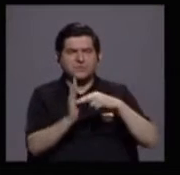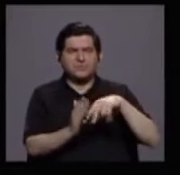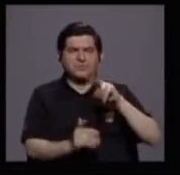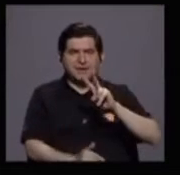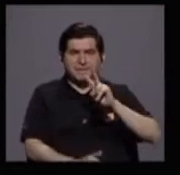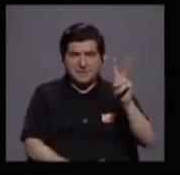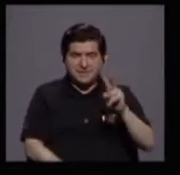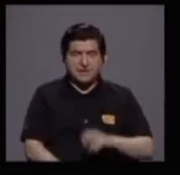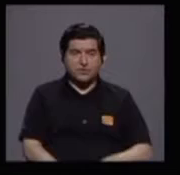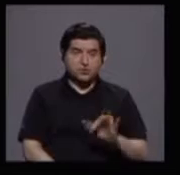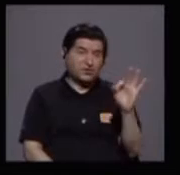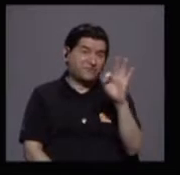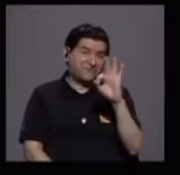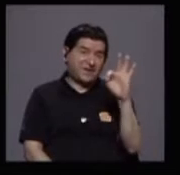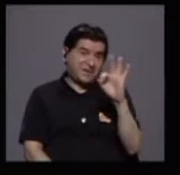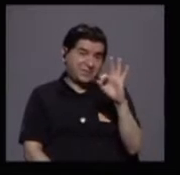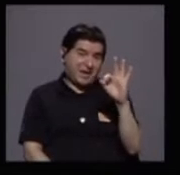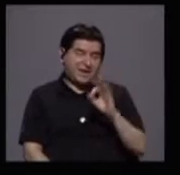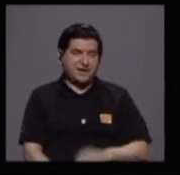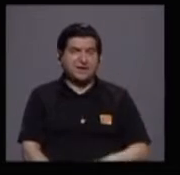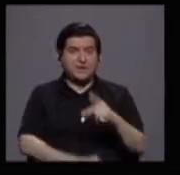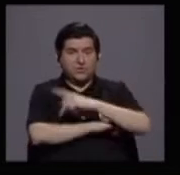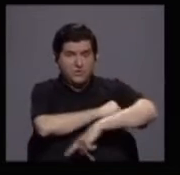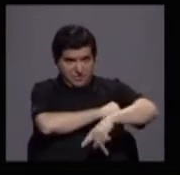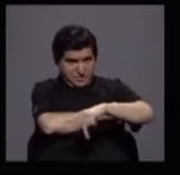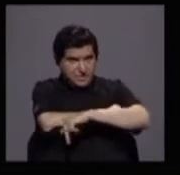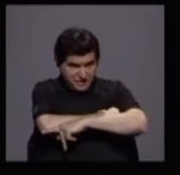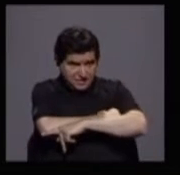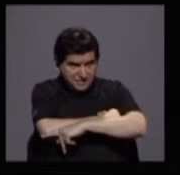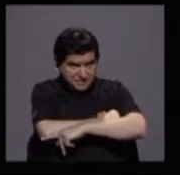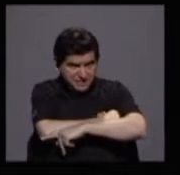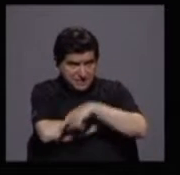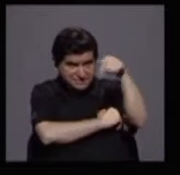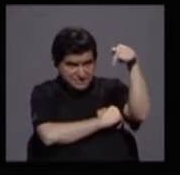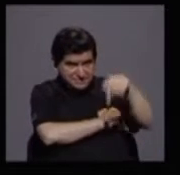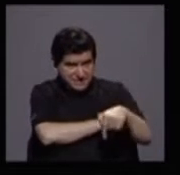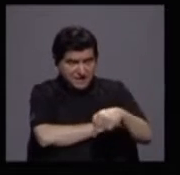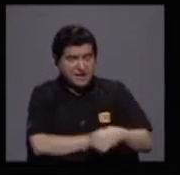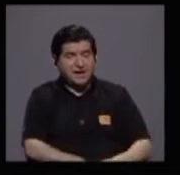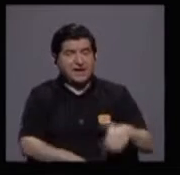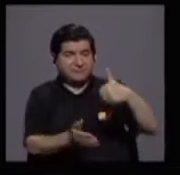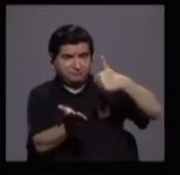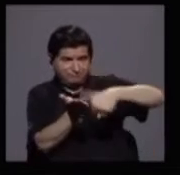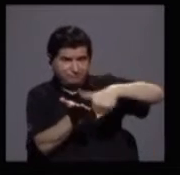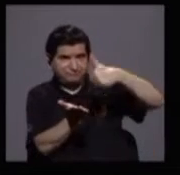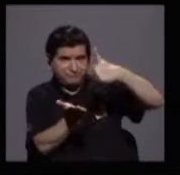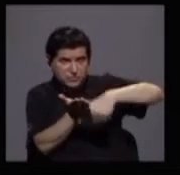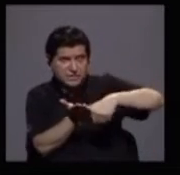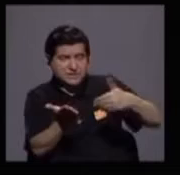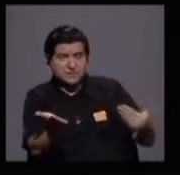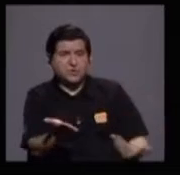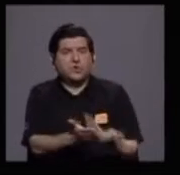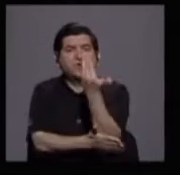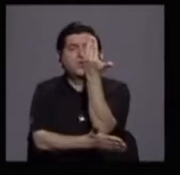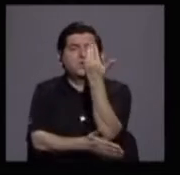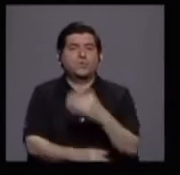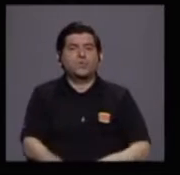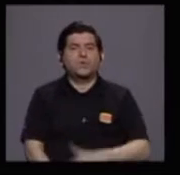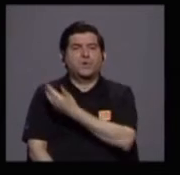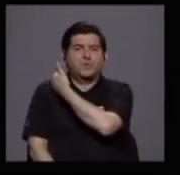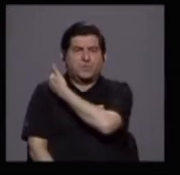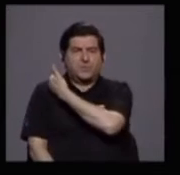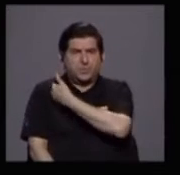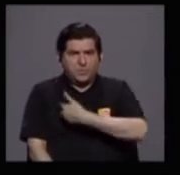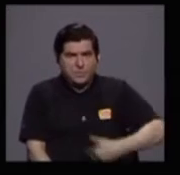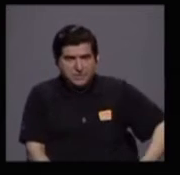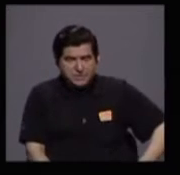2022, en febrero de 2022, el país estará eligiendo un nuevo o